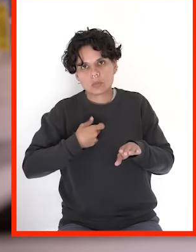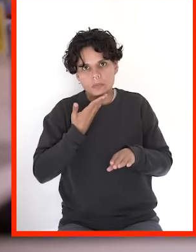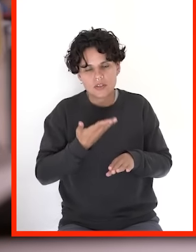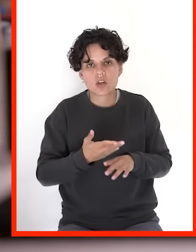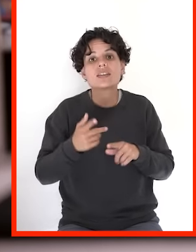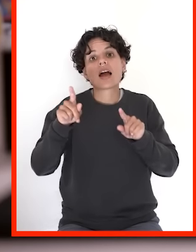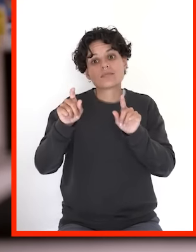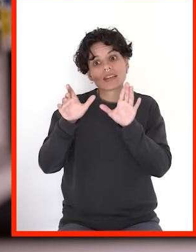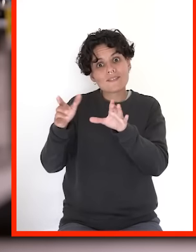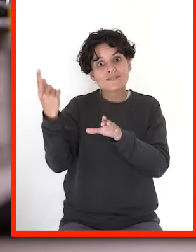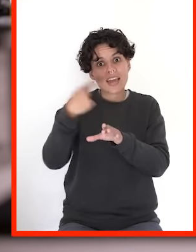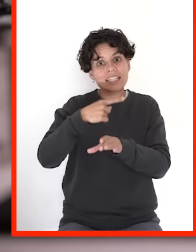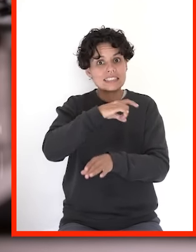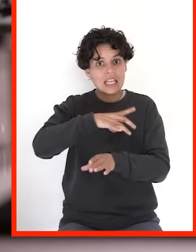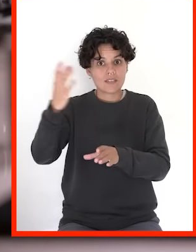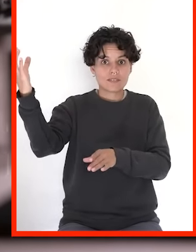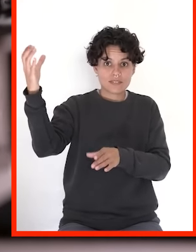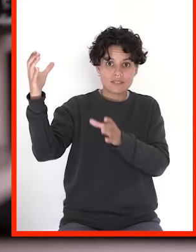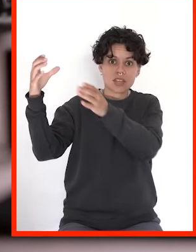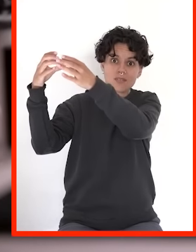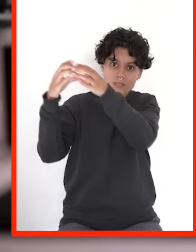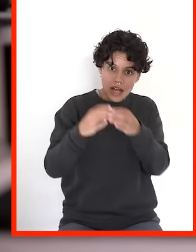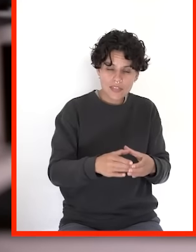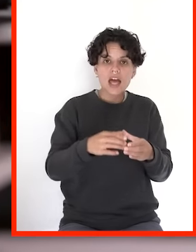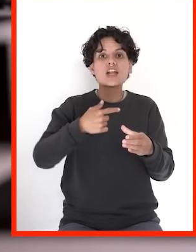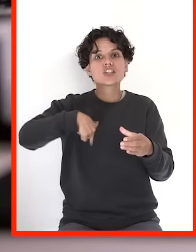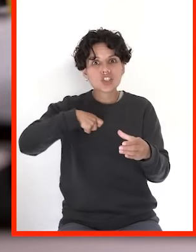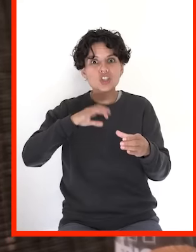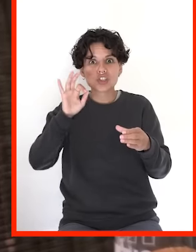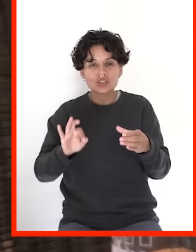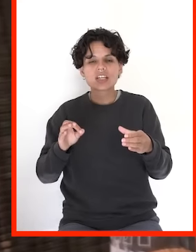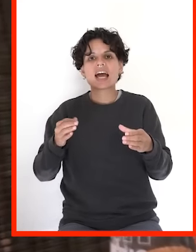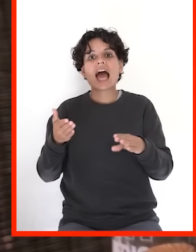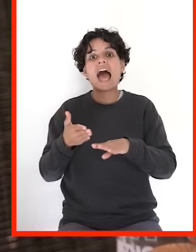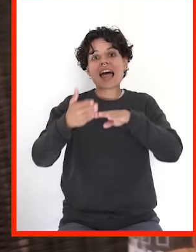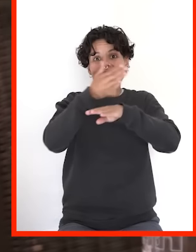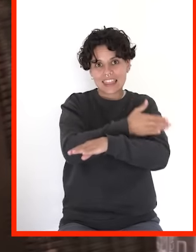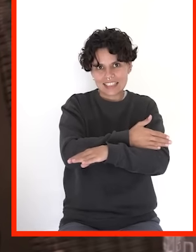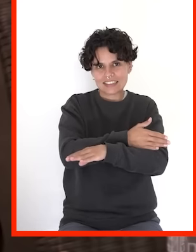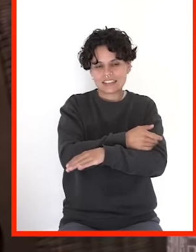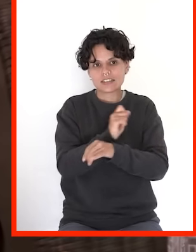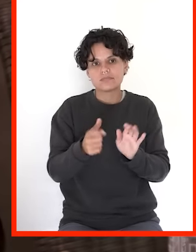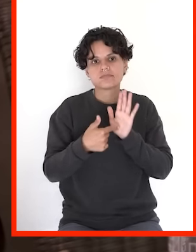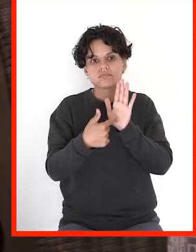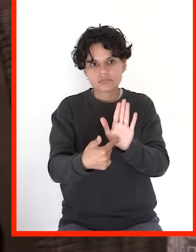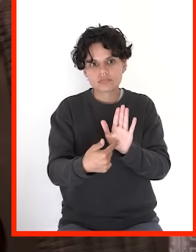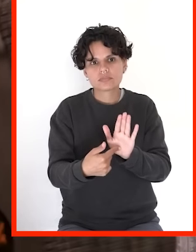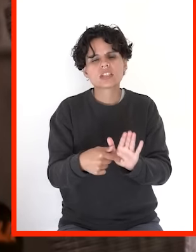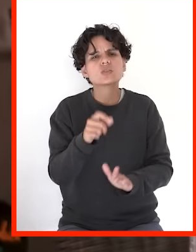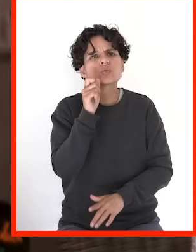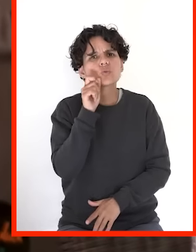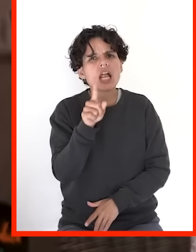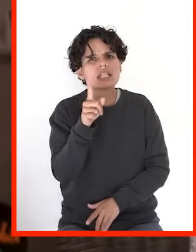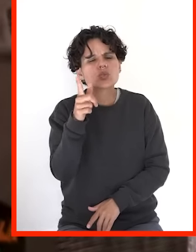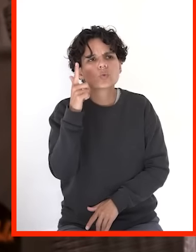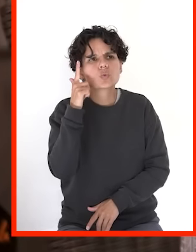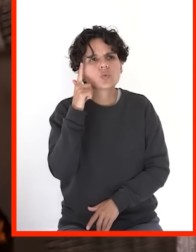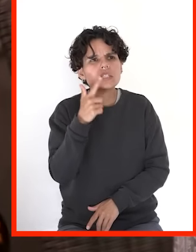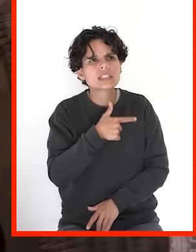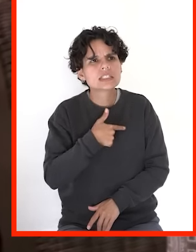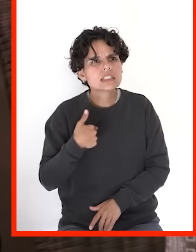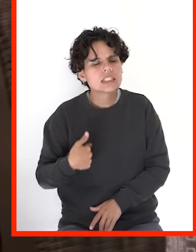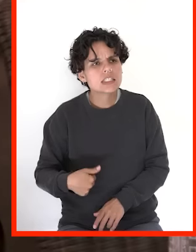a estos cabros, Black Eyed Peas. A estos cabros. Sí, estos son buenos. A estos muchachos. Este es que está el chinito, el negrito y la niña, que ya